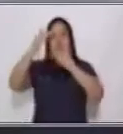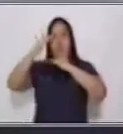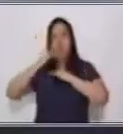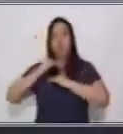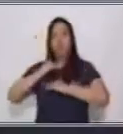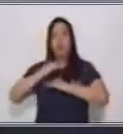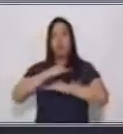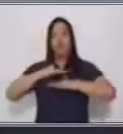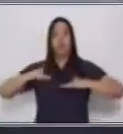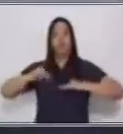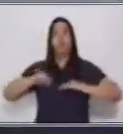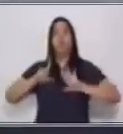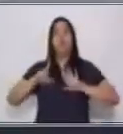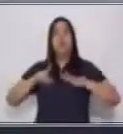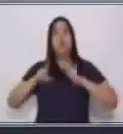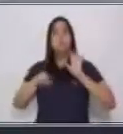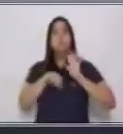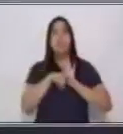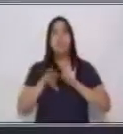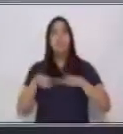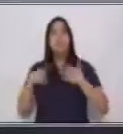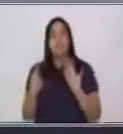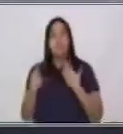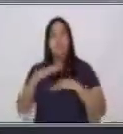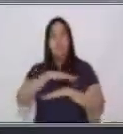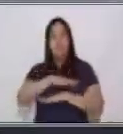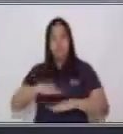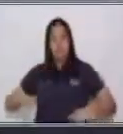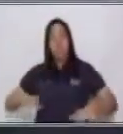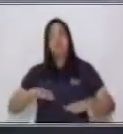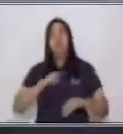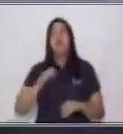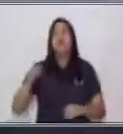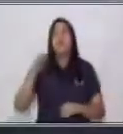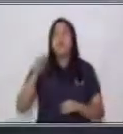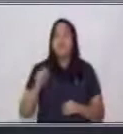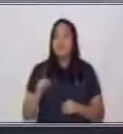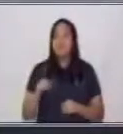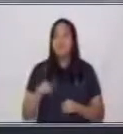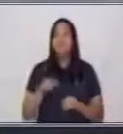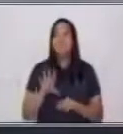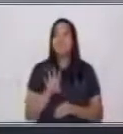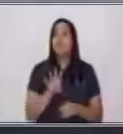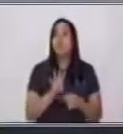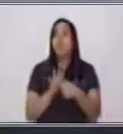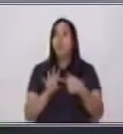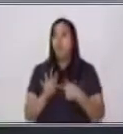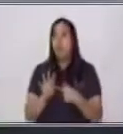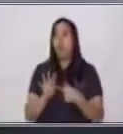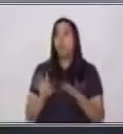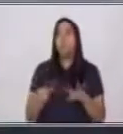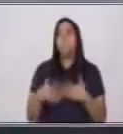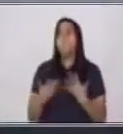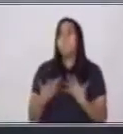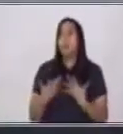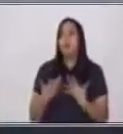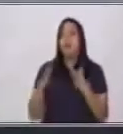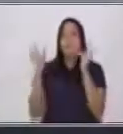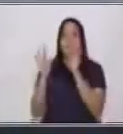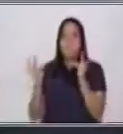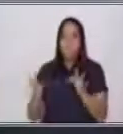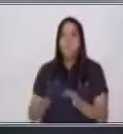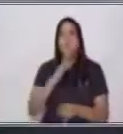16 y aquí tengo un 2, multipliquémoslo por 8. 8 veces renglón 1. ¿Qué vamos a lograr?